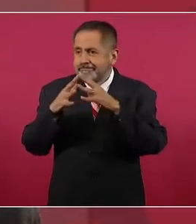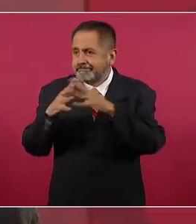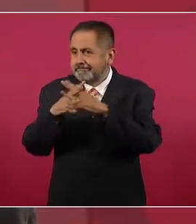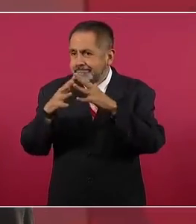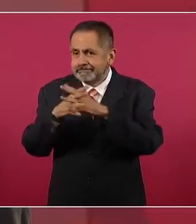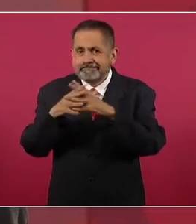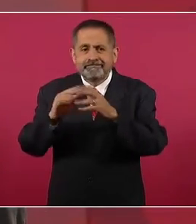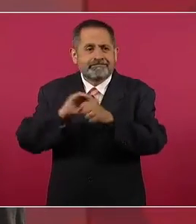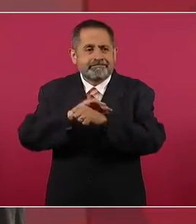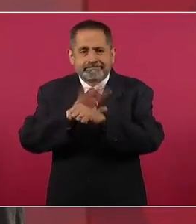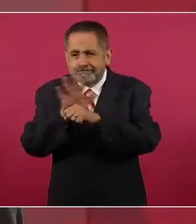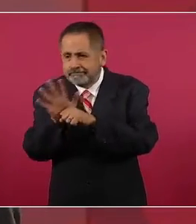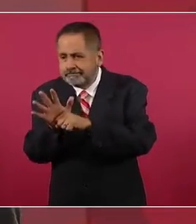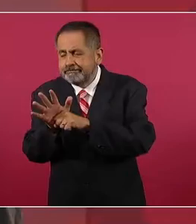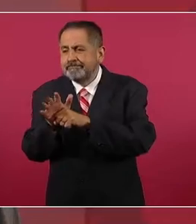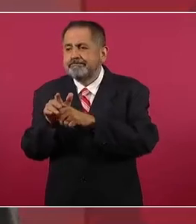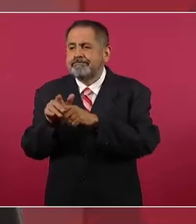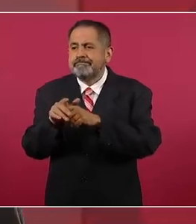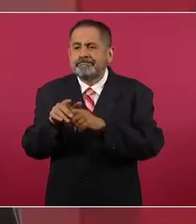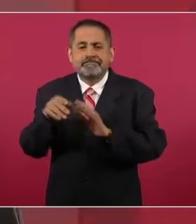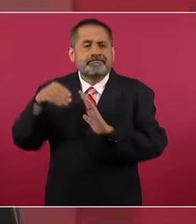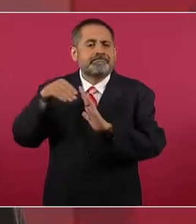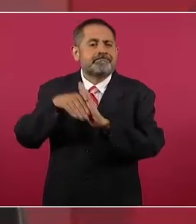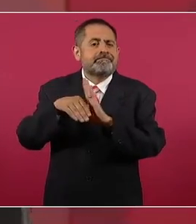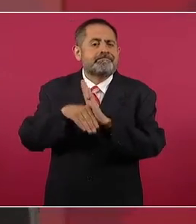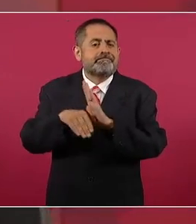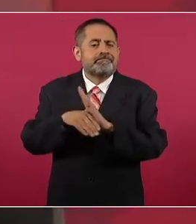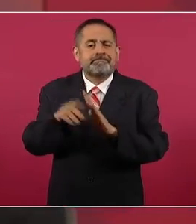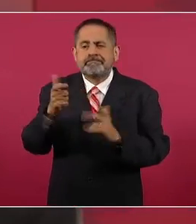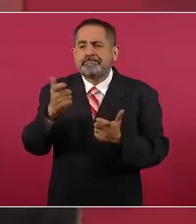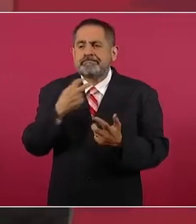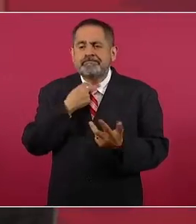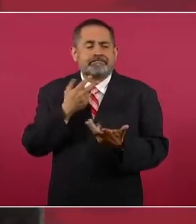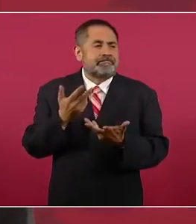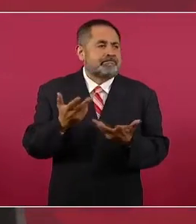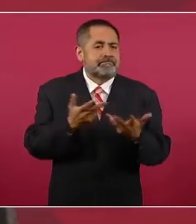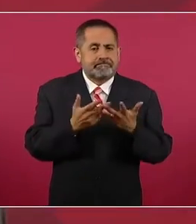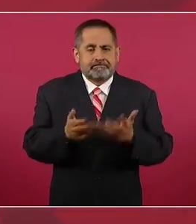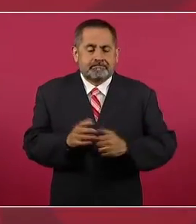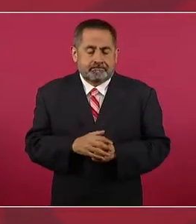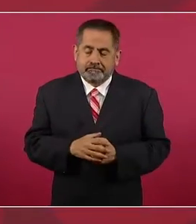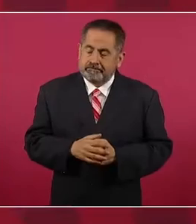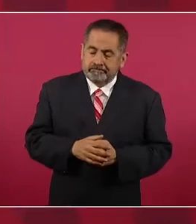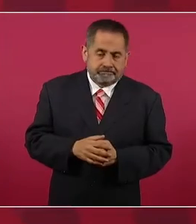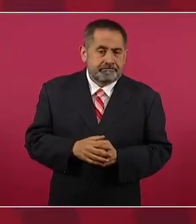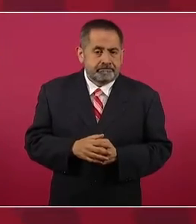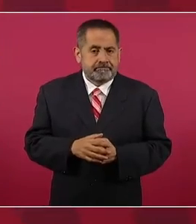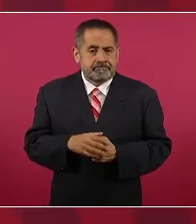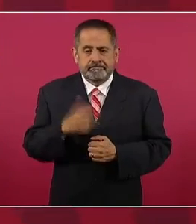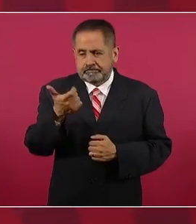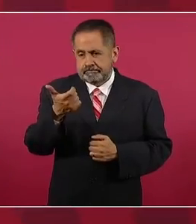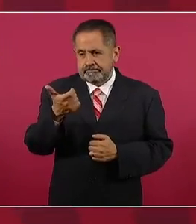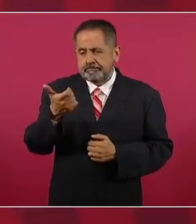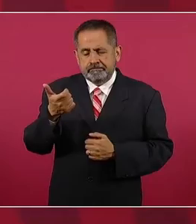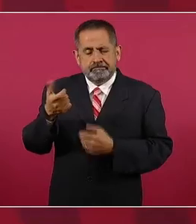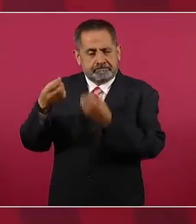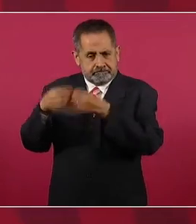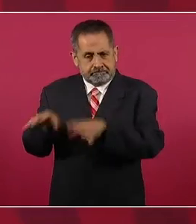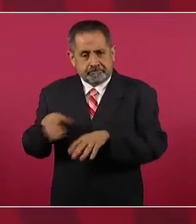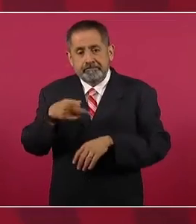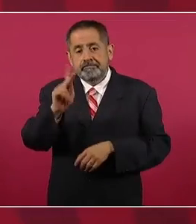de la pandemia, que no solo nos trajeron, y eso fue lo que más dolió, muertes,